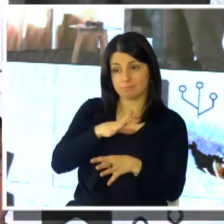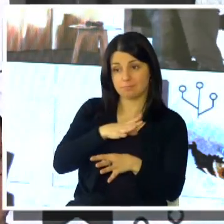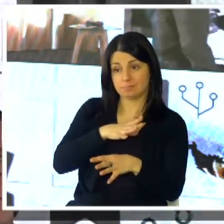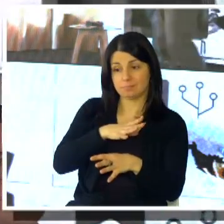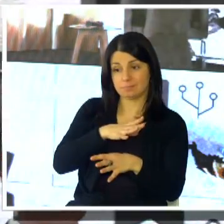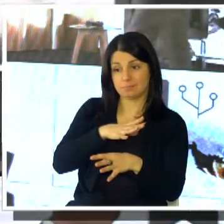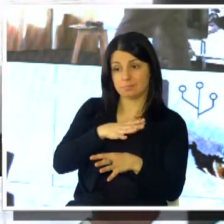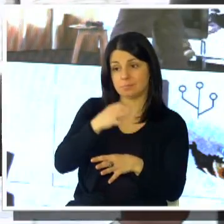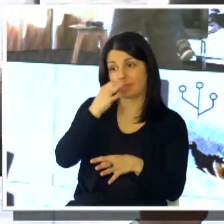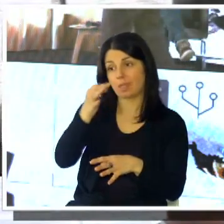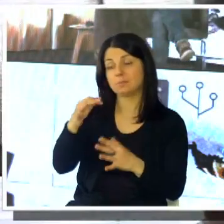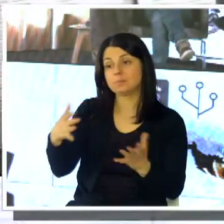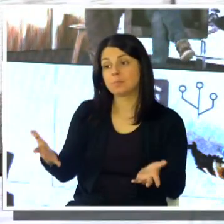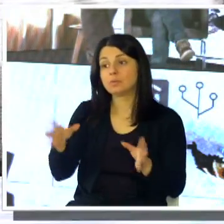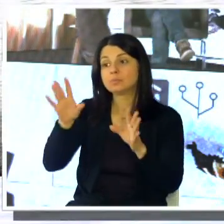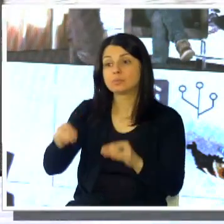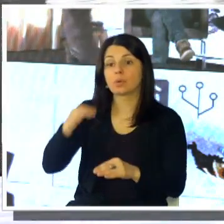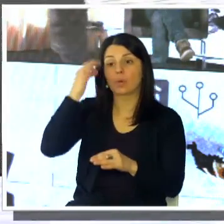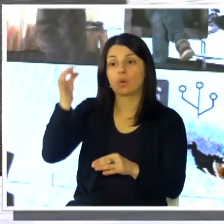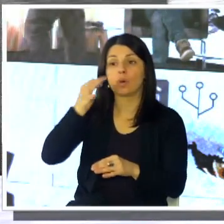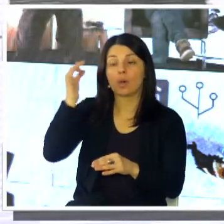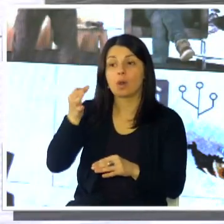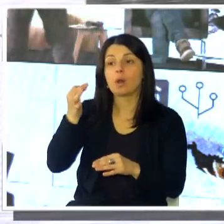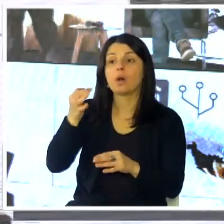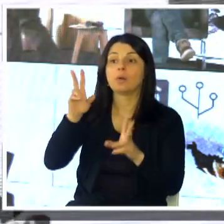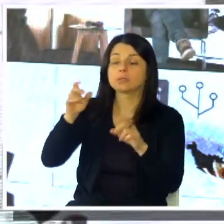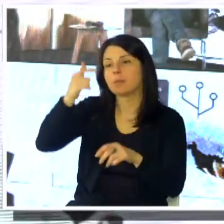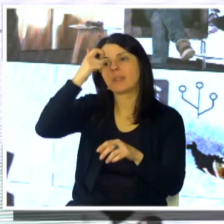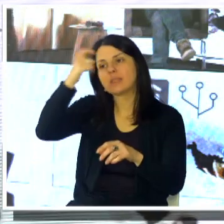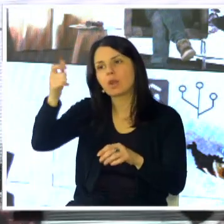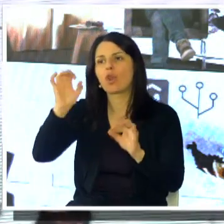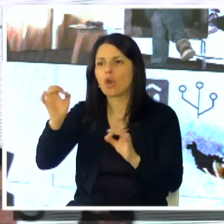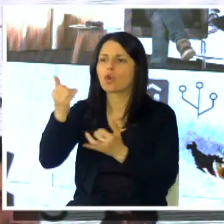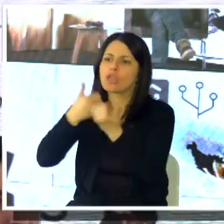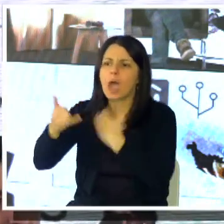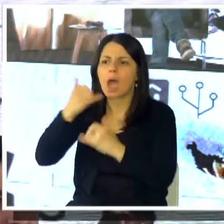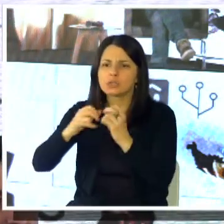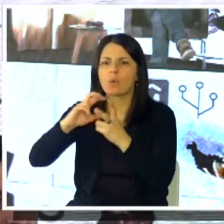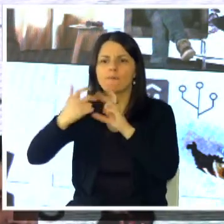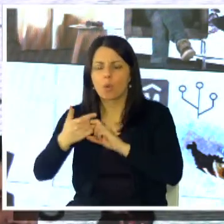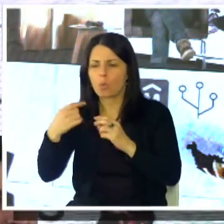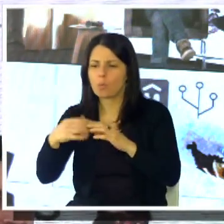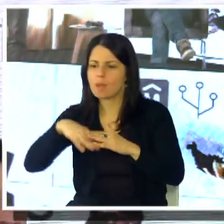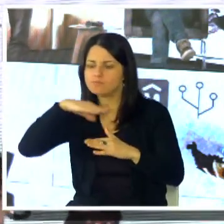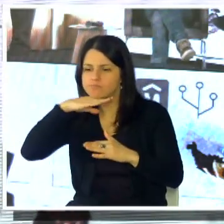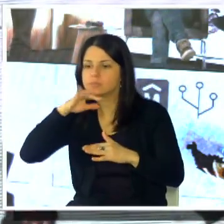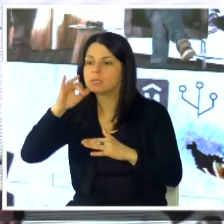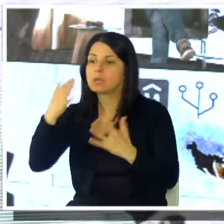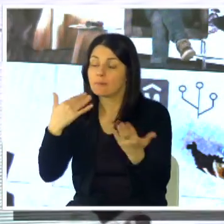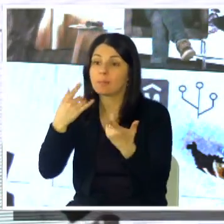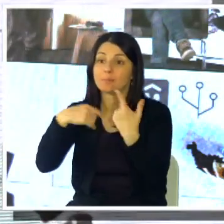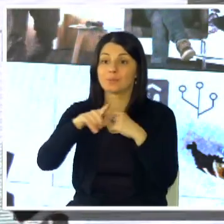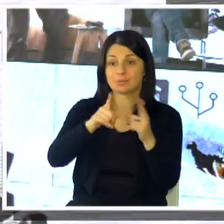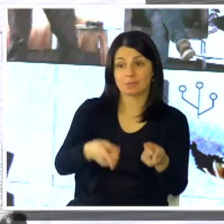de decir, bueno, todo lo que hablamos del punto de vista tecnológico, volumen de datos que mencionamos hasta ahora, pero